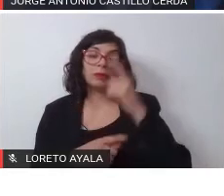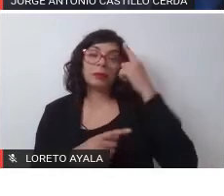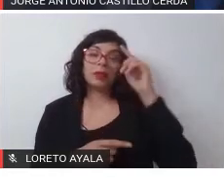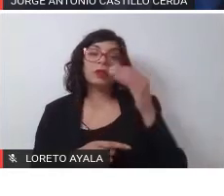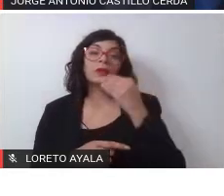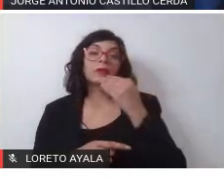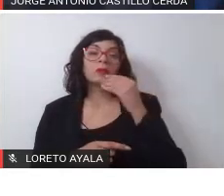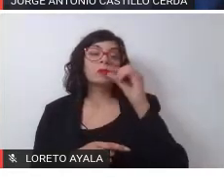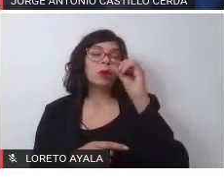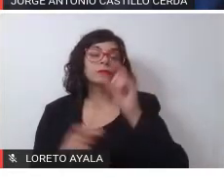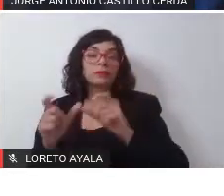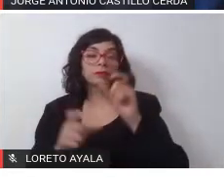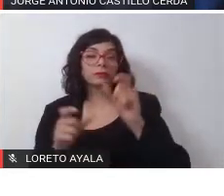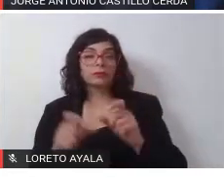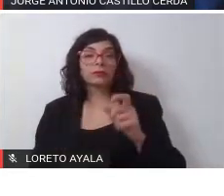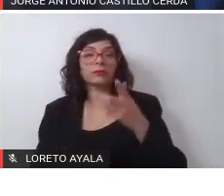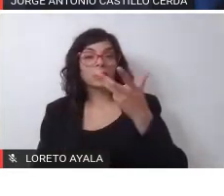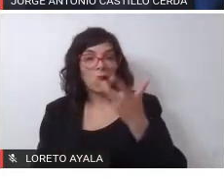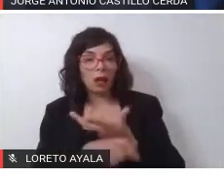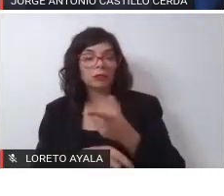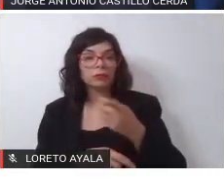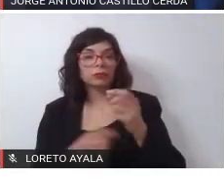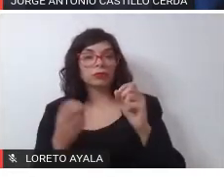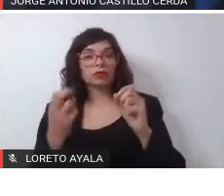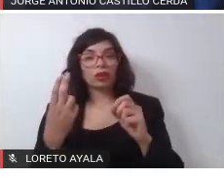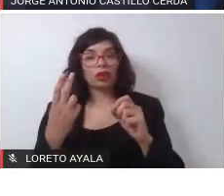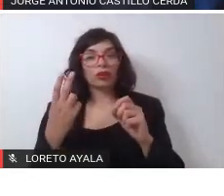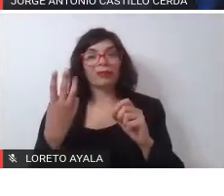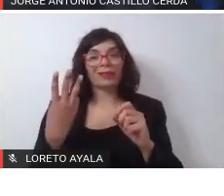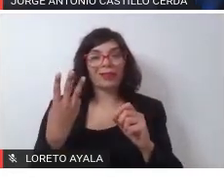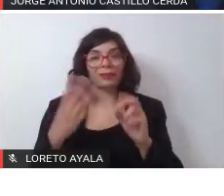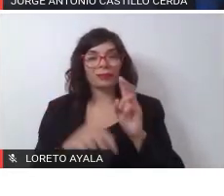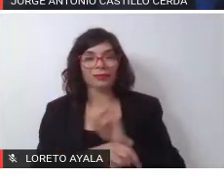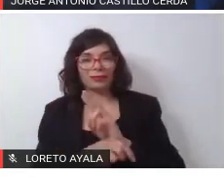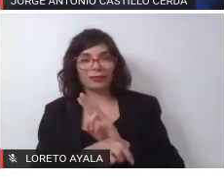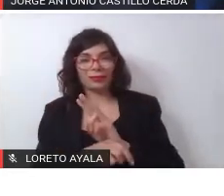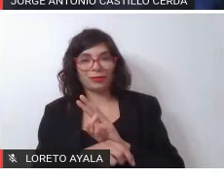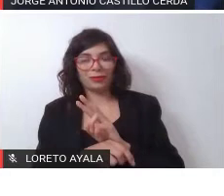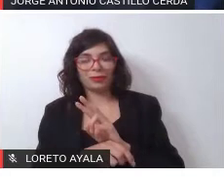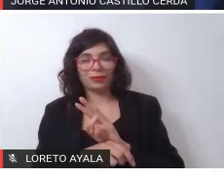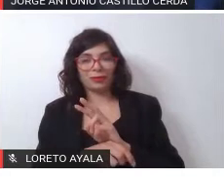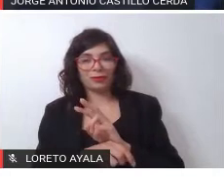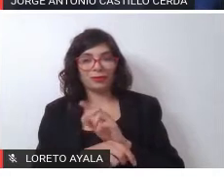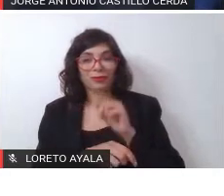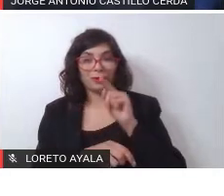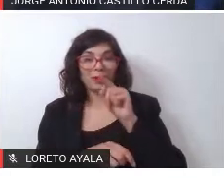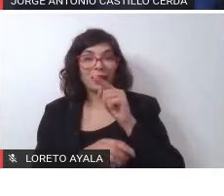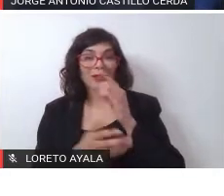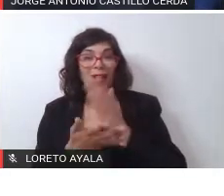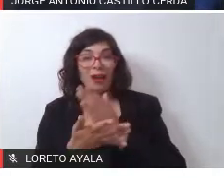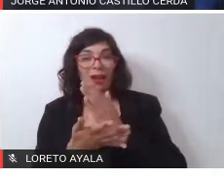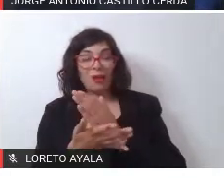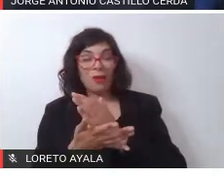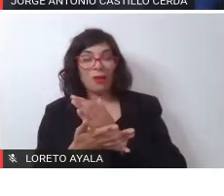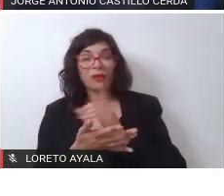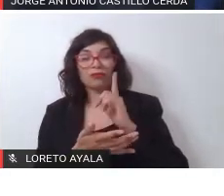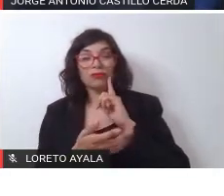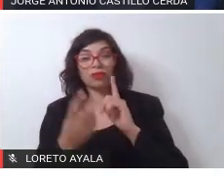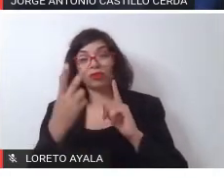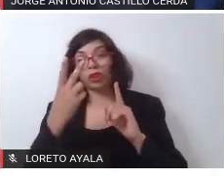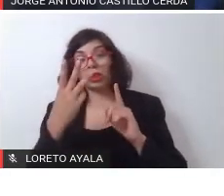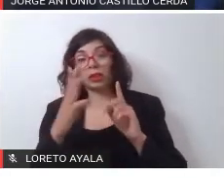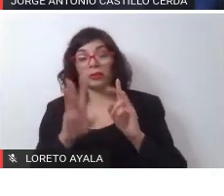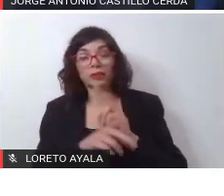muy pocos casos, pero que hay, son bi- y tridocentes. Esas escuelas multigrado son las